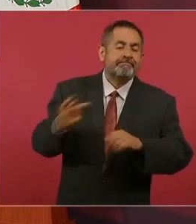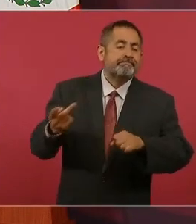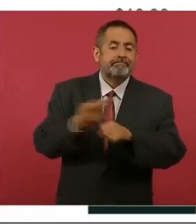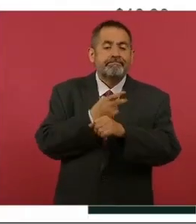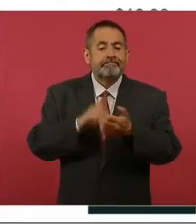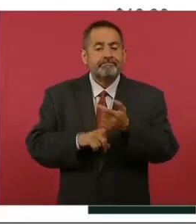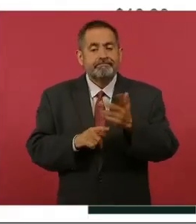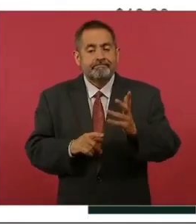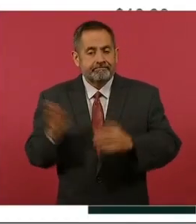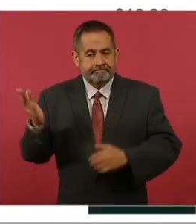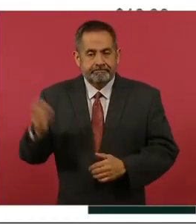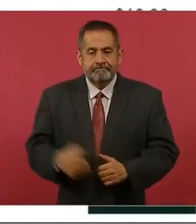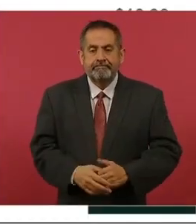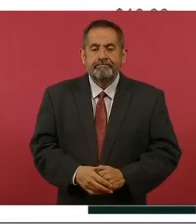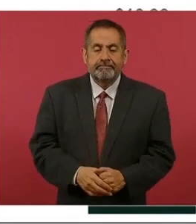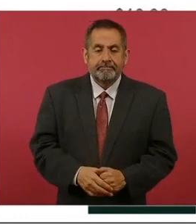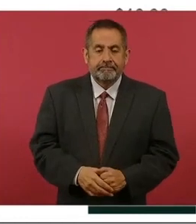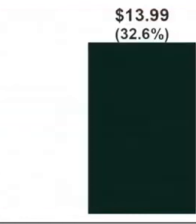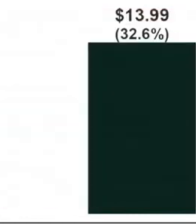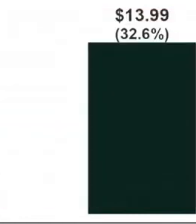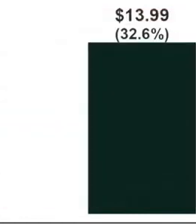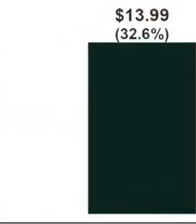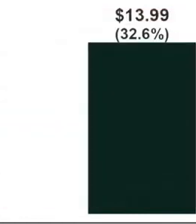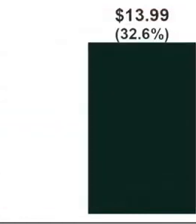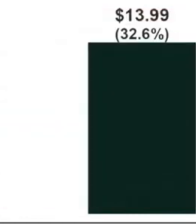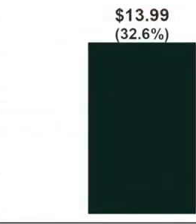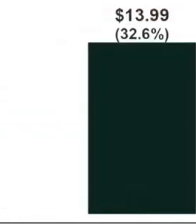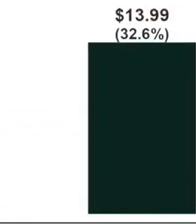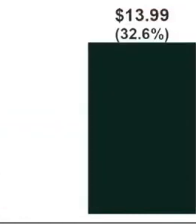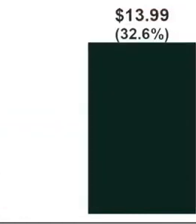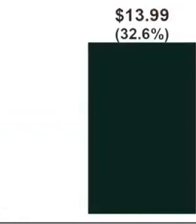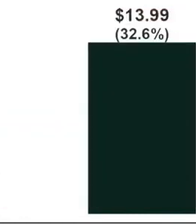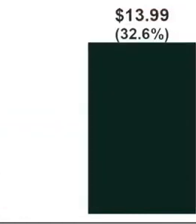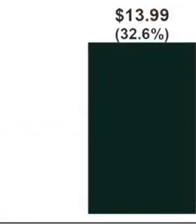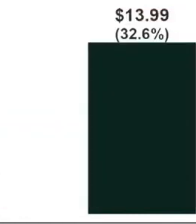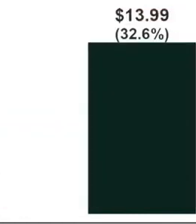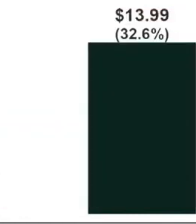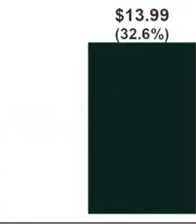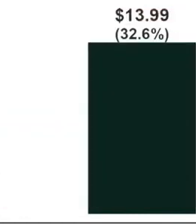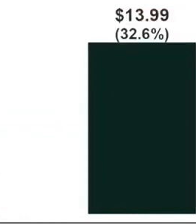en el Producto Interno Bruto, en el crecimiento,